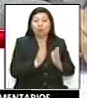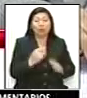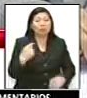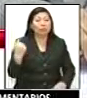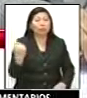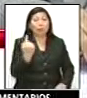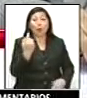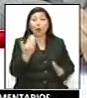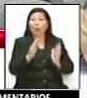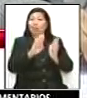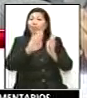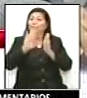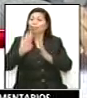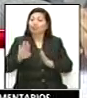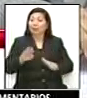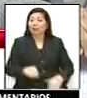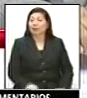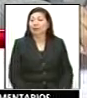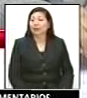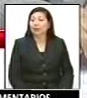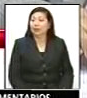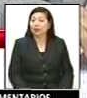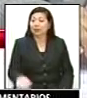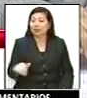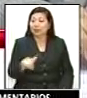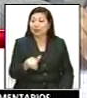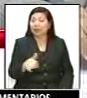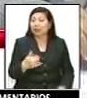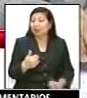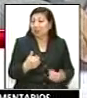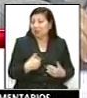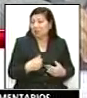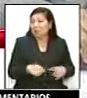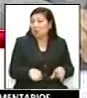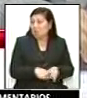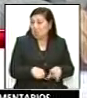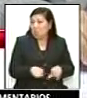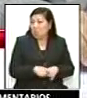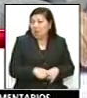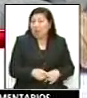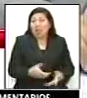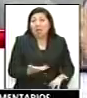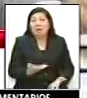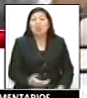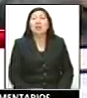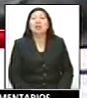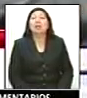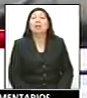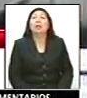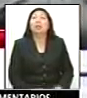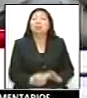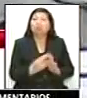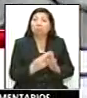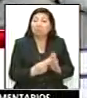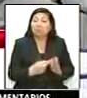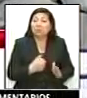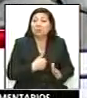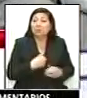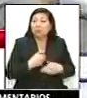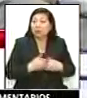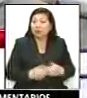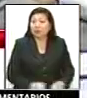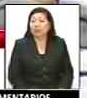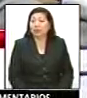autónomo. Dice, y es igual, tiene las mismas competencias, no las mismas competencias, los mismos requisitos, las mismas